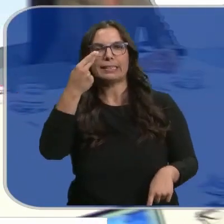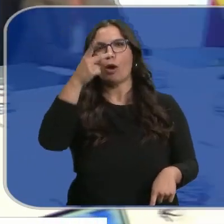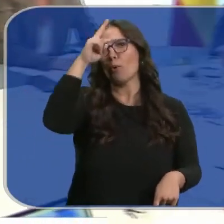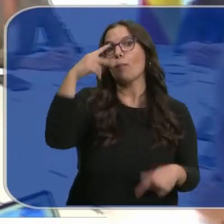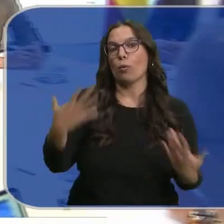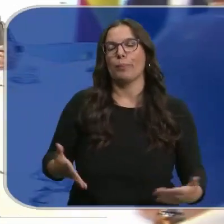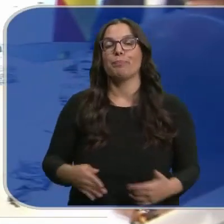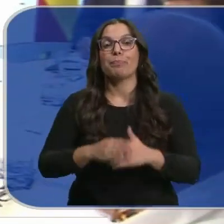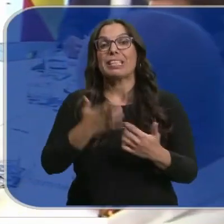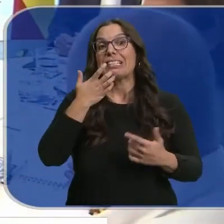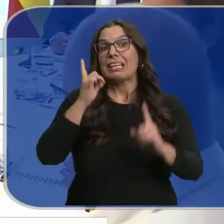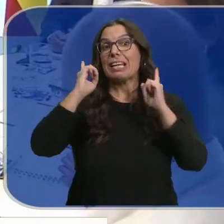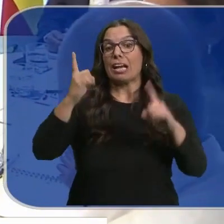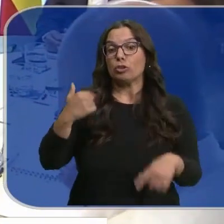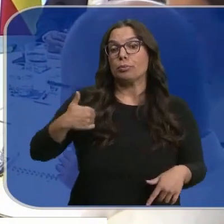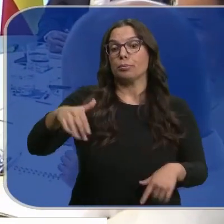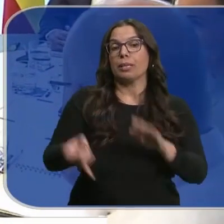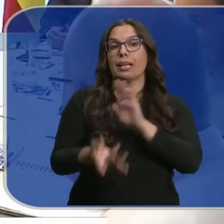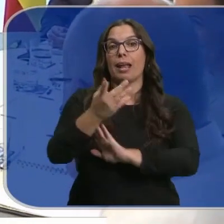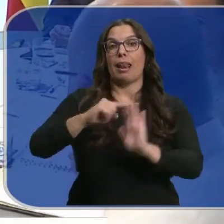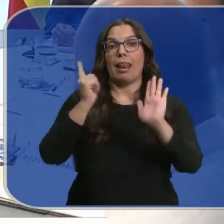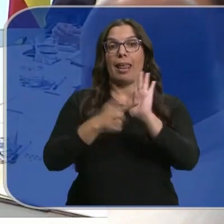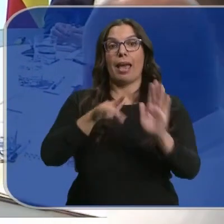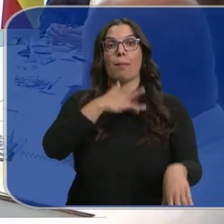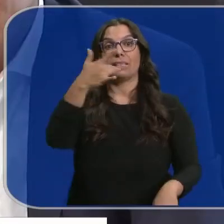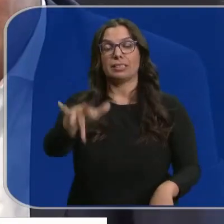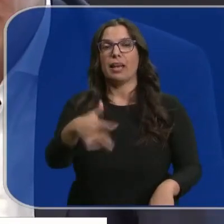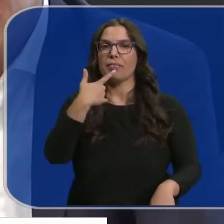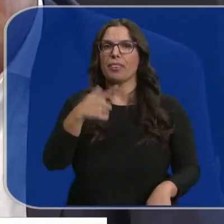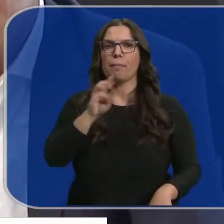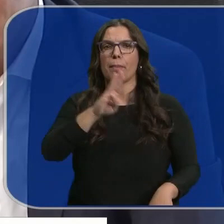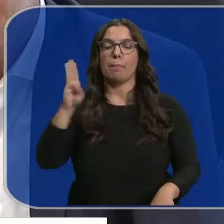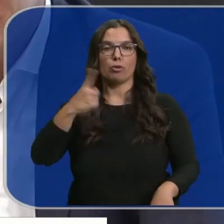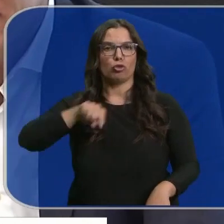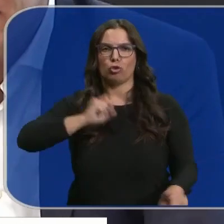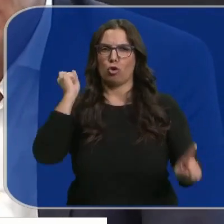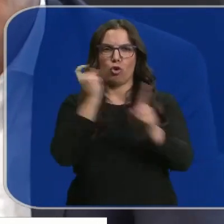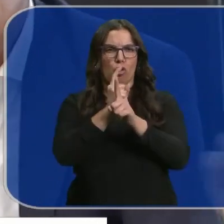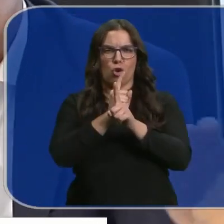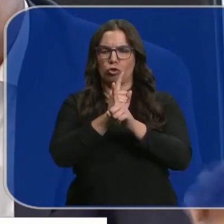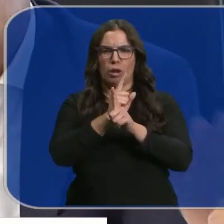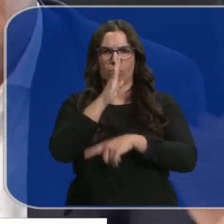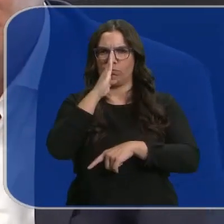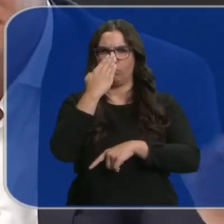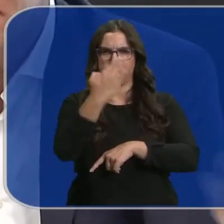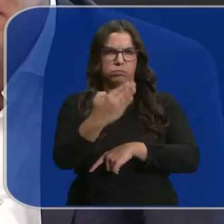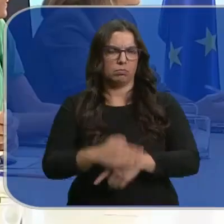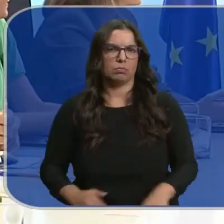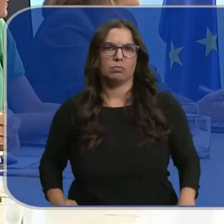posible e hipotética ley de amnistía, desde el Partido Popular sigan insistiendo en que ellos se opondrán de forma frontal.